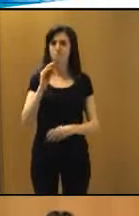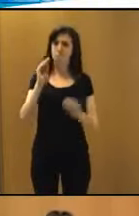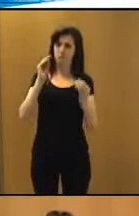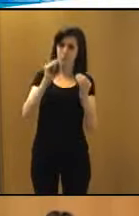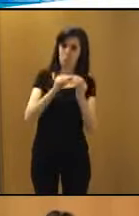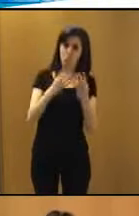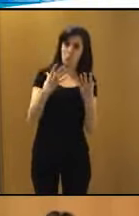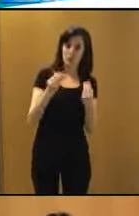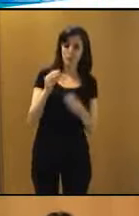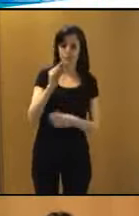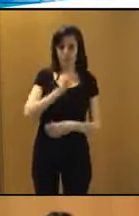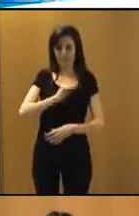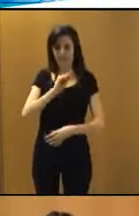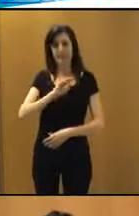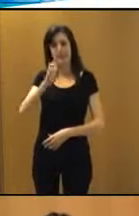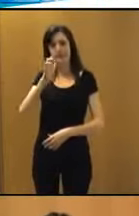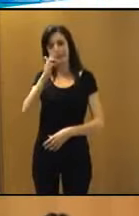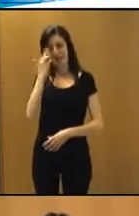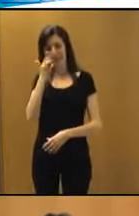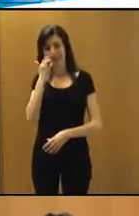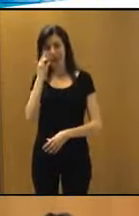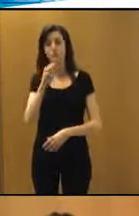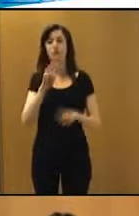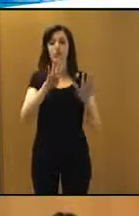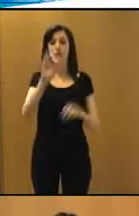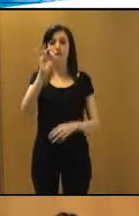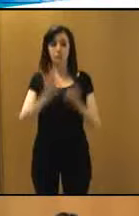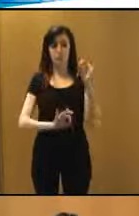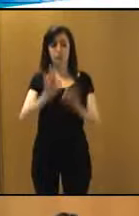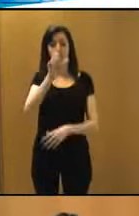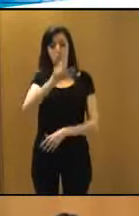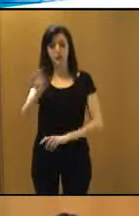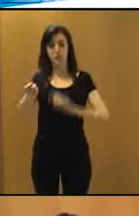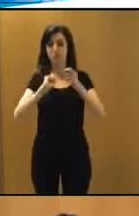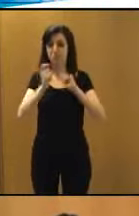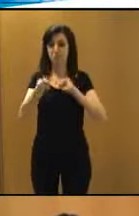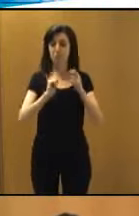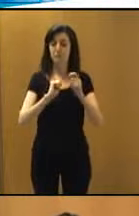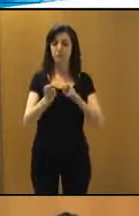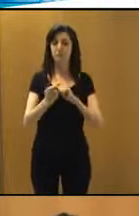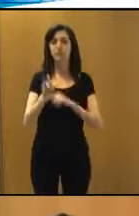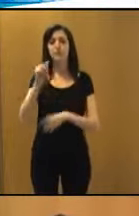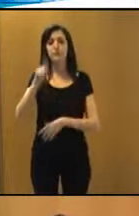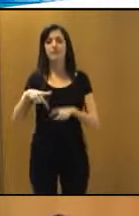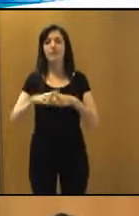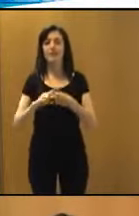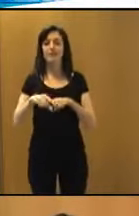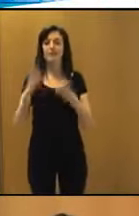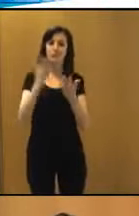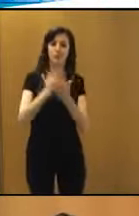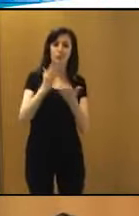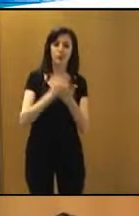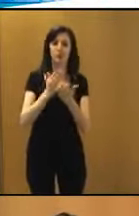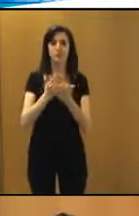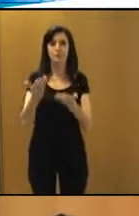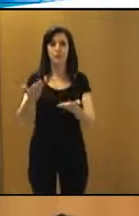manifestaban muy o bastante de acuerdo, o bastante interesados, un 90% de los entrevistados. También muy populares fueron los